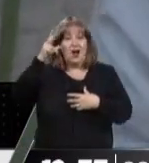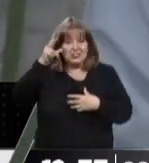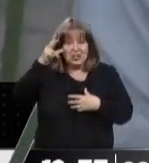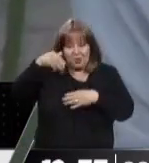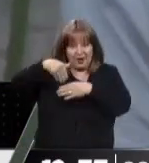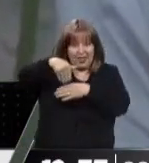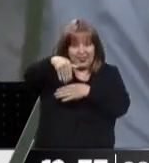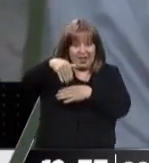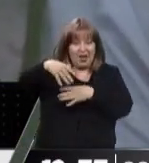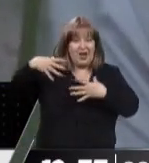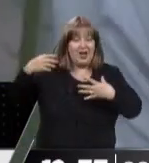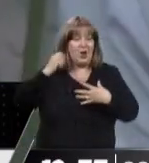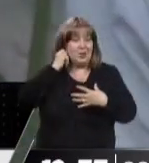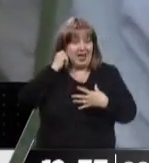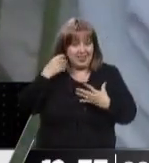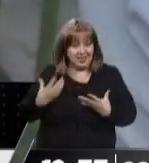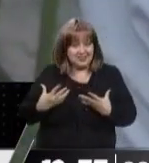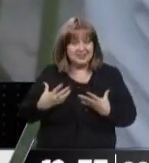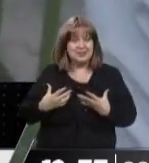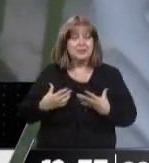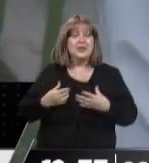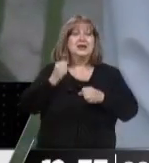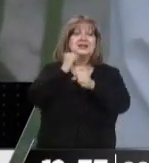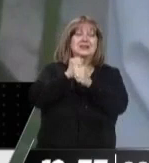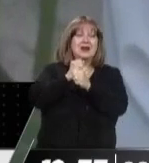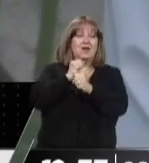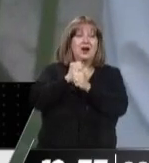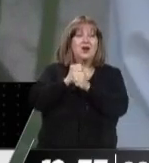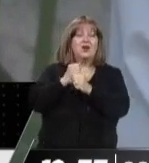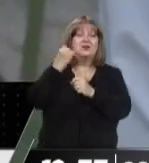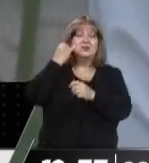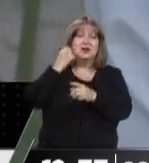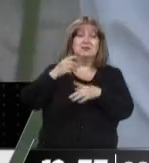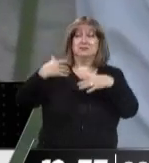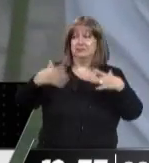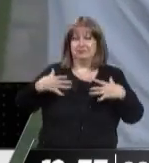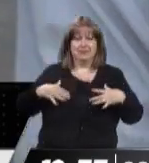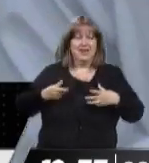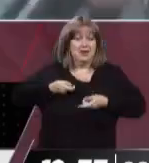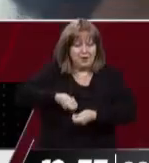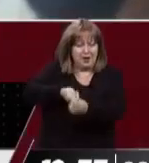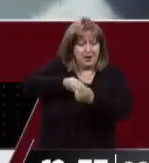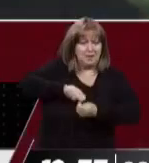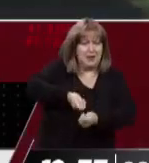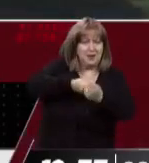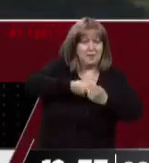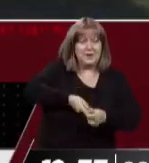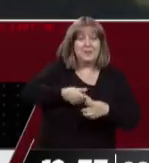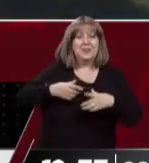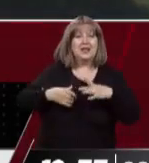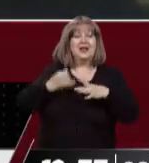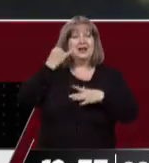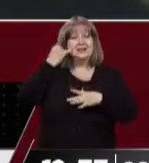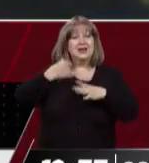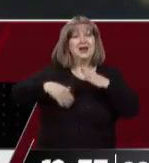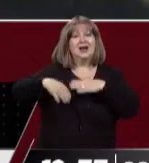tiempo. Trabajó en la zafra y trabajó en cuestiones de la casa casi hasta los 100 años. Dice, festejamos el cumpleaños de